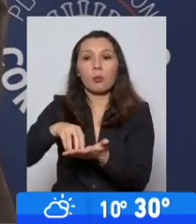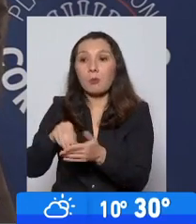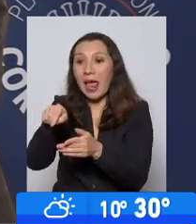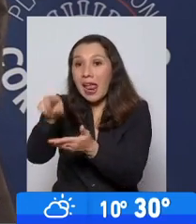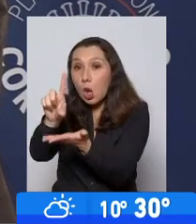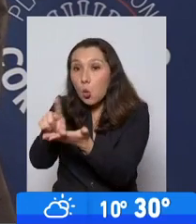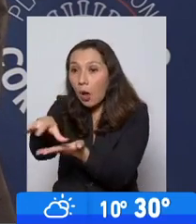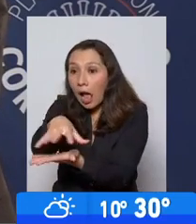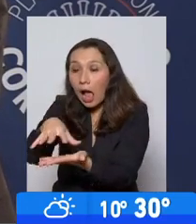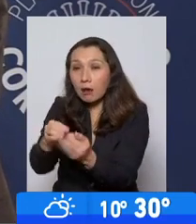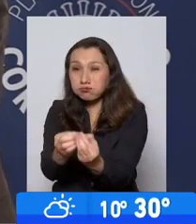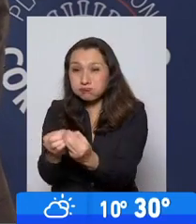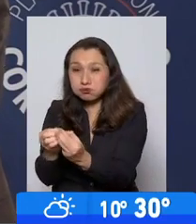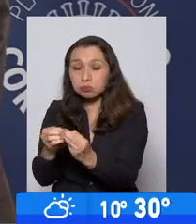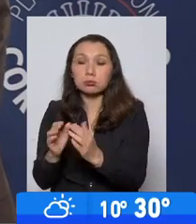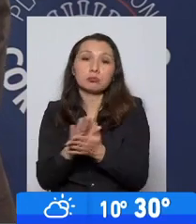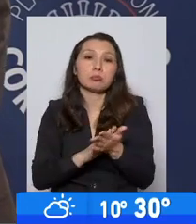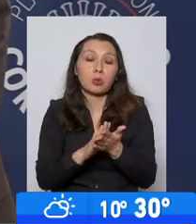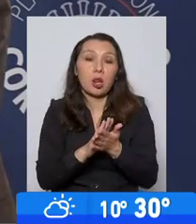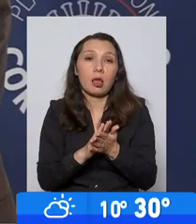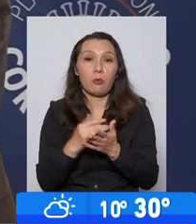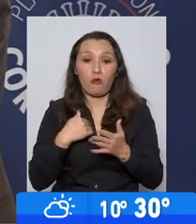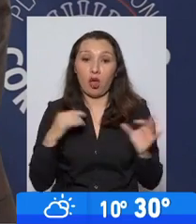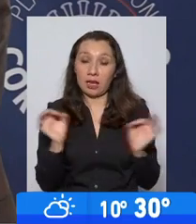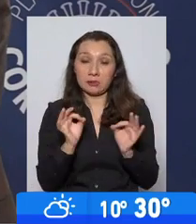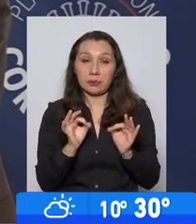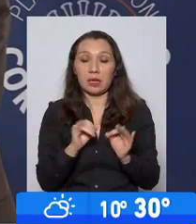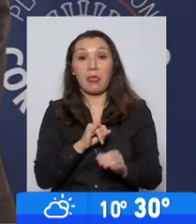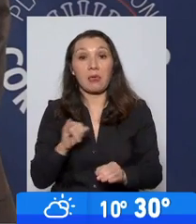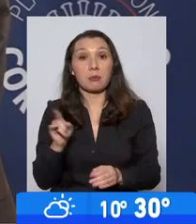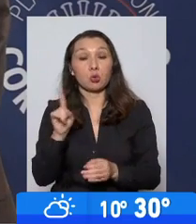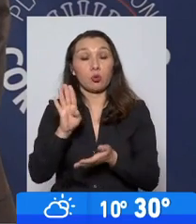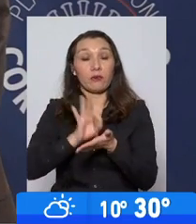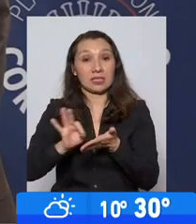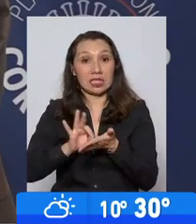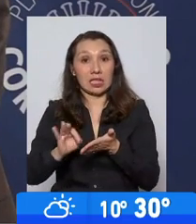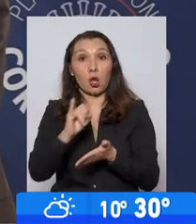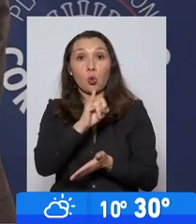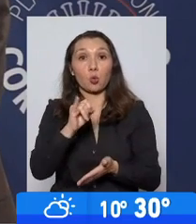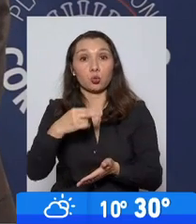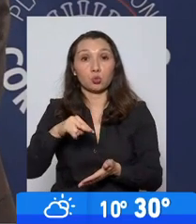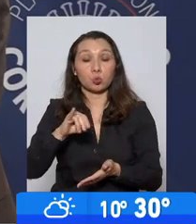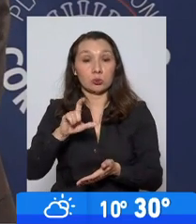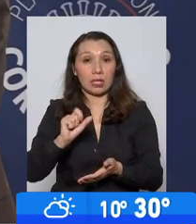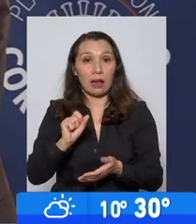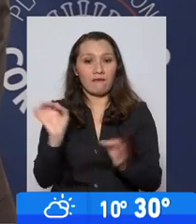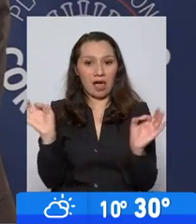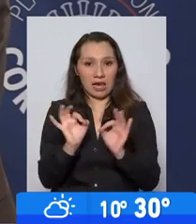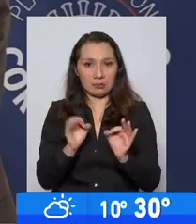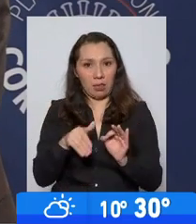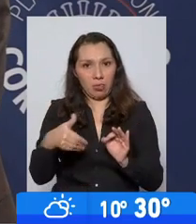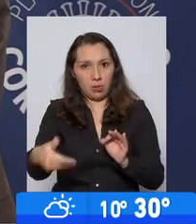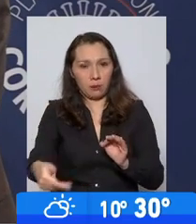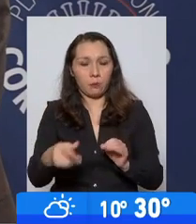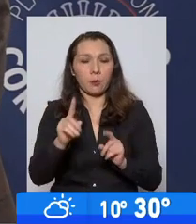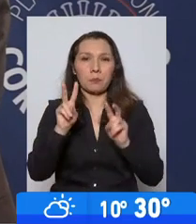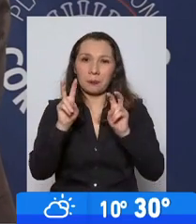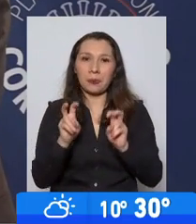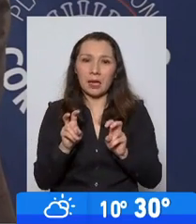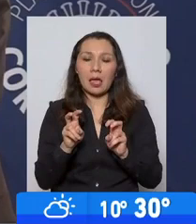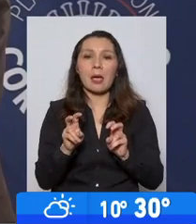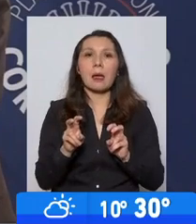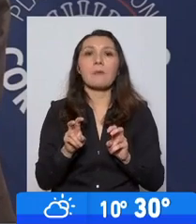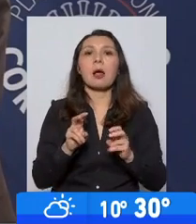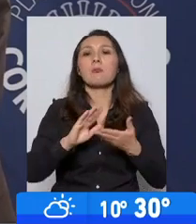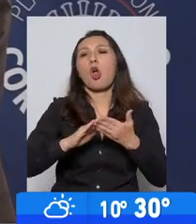en el lugar, por ejemplo, y lo va a explicar inmediatamente el subsecretario Arturo Zúñiga,